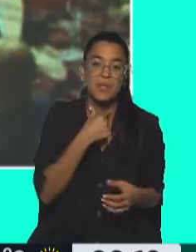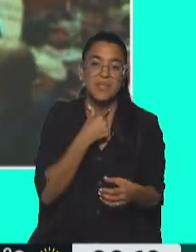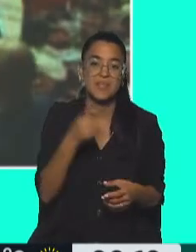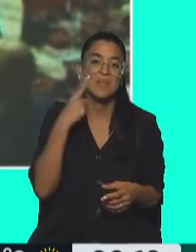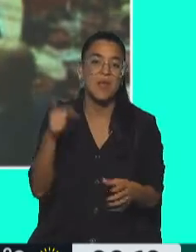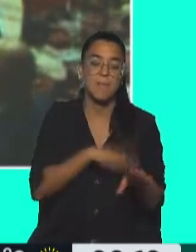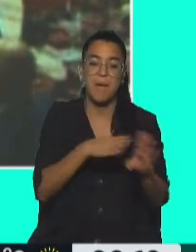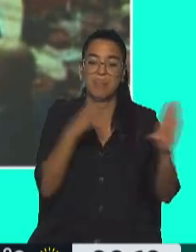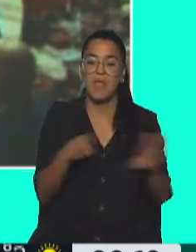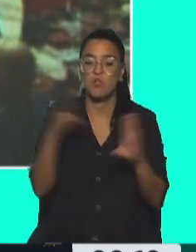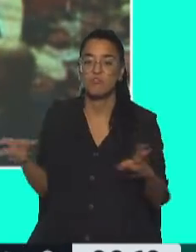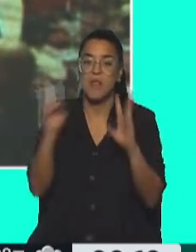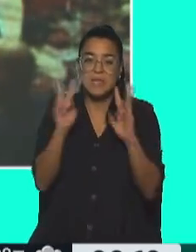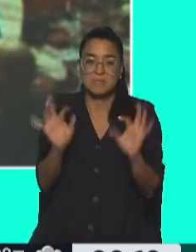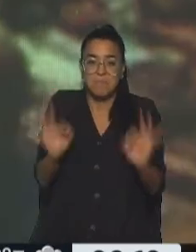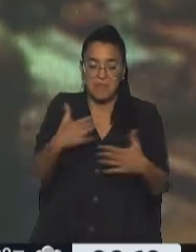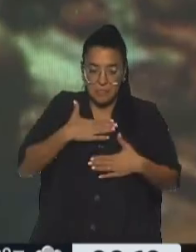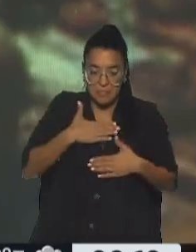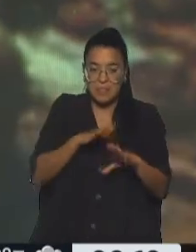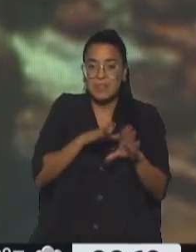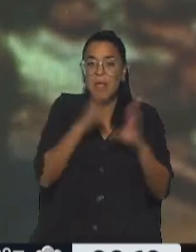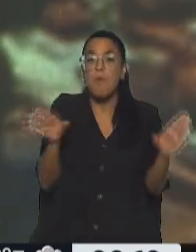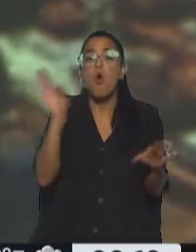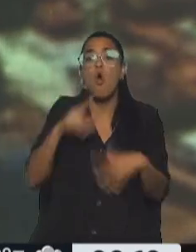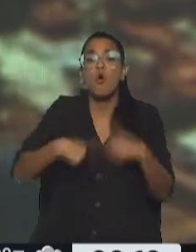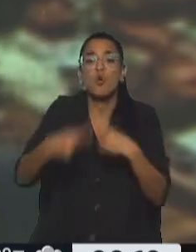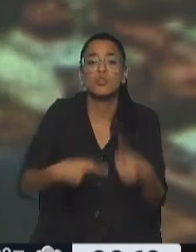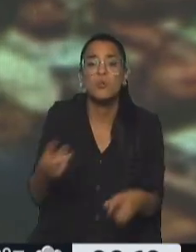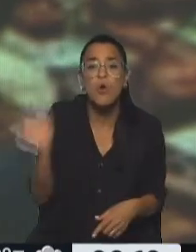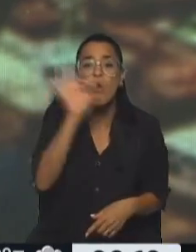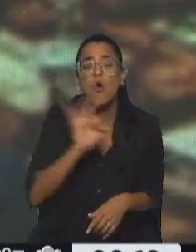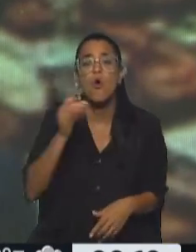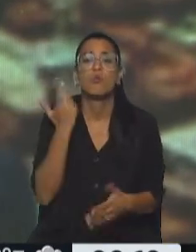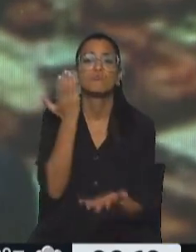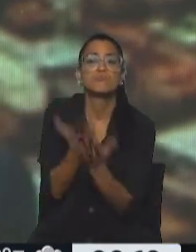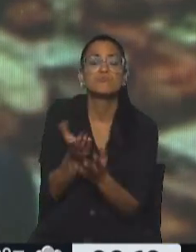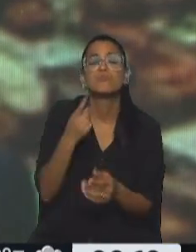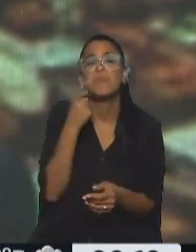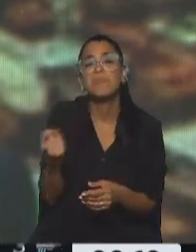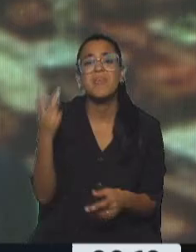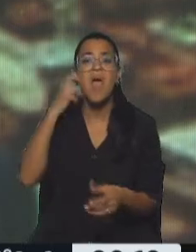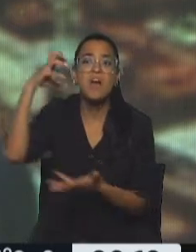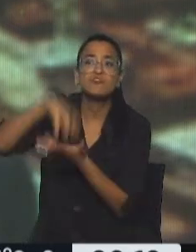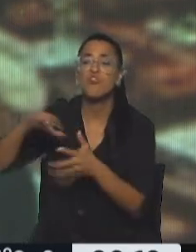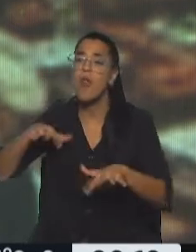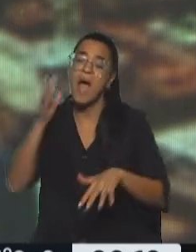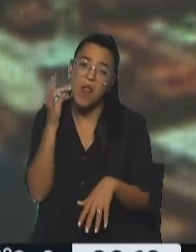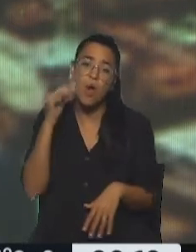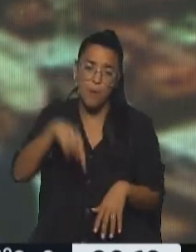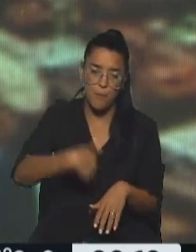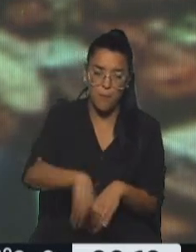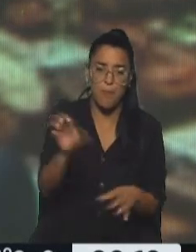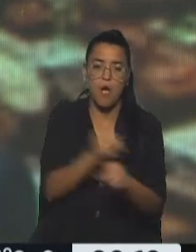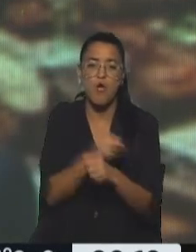sus mandatos. O si va a continuar con este periodo, si no toma ninguna acción contra el Congreso, ahí vamos a confirmar